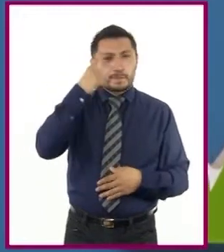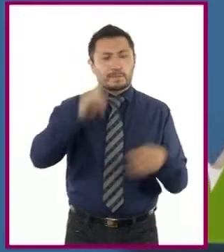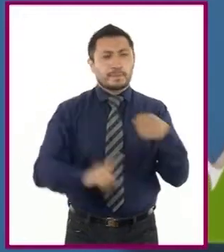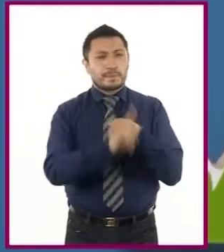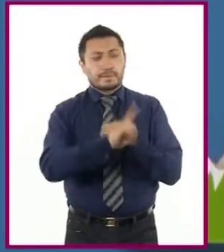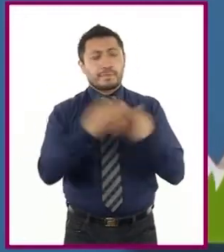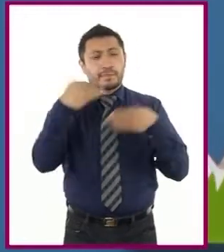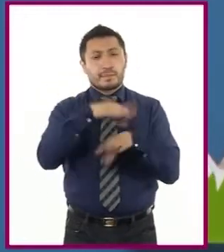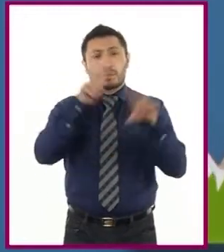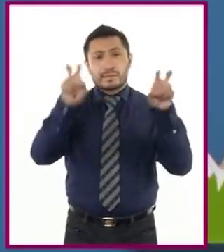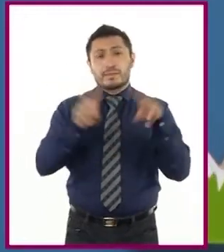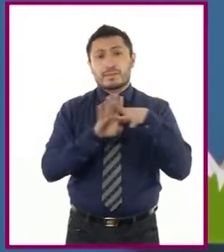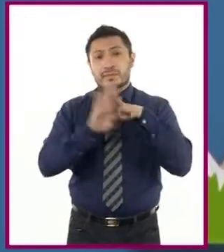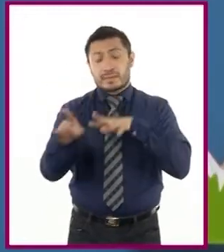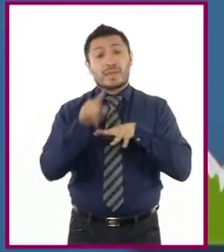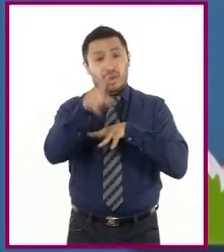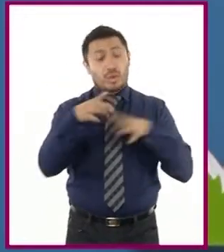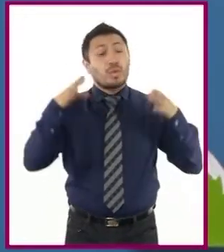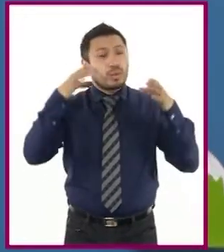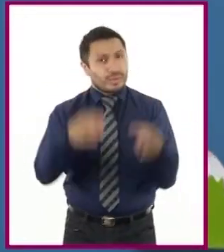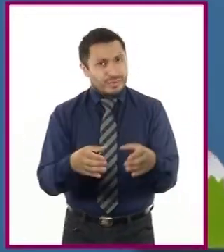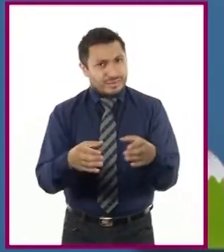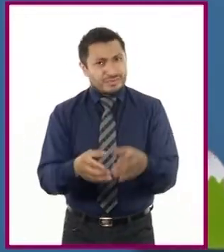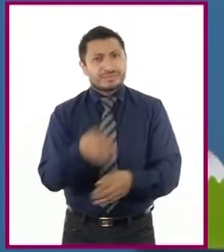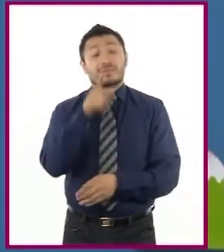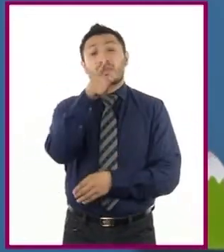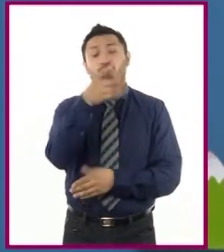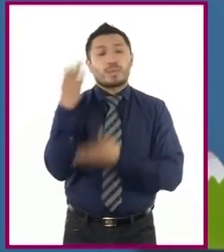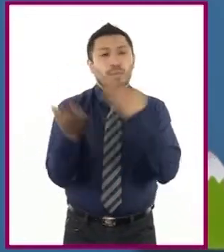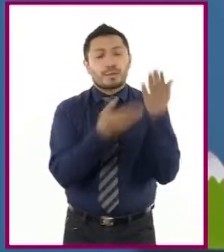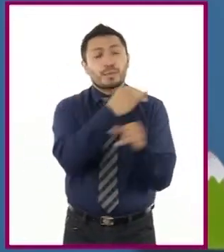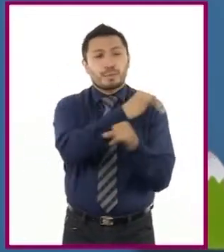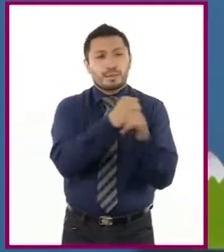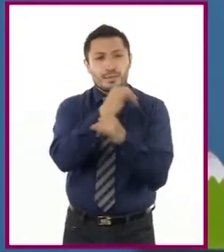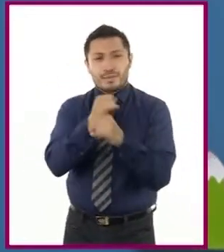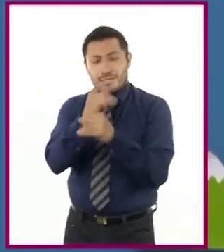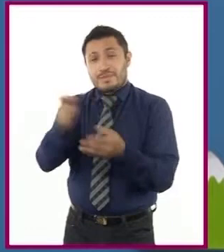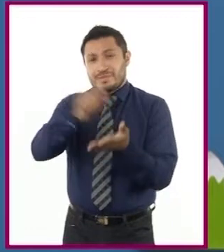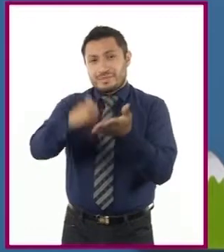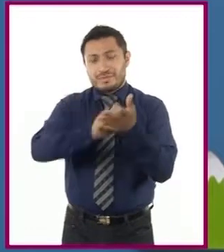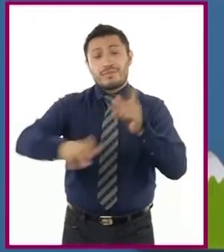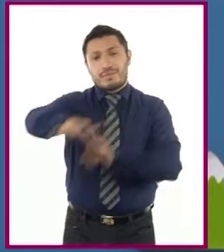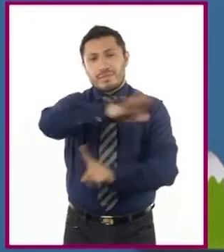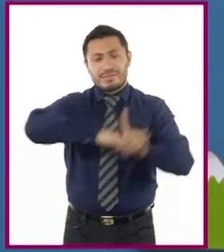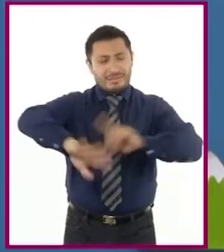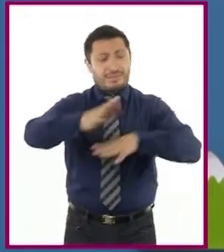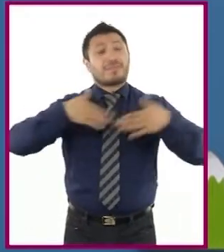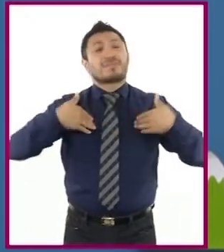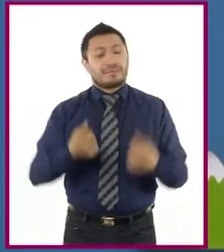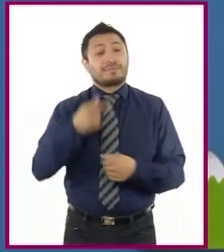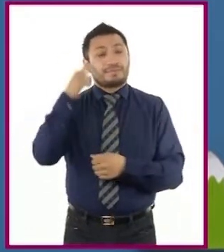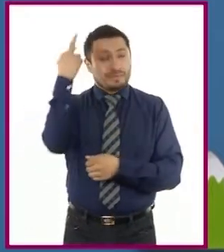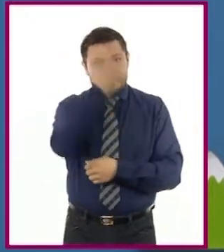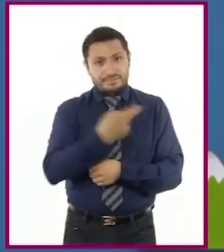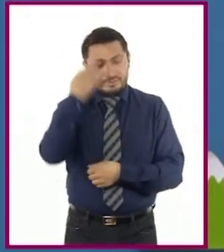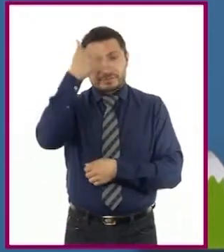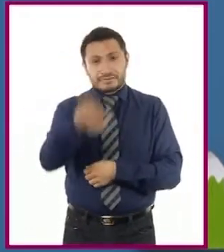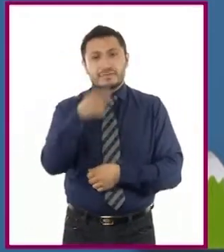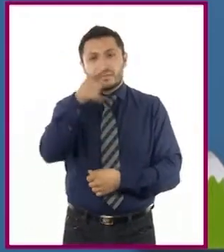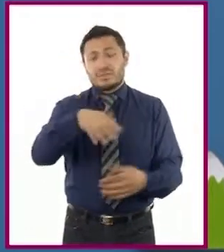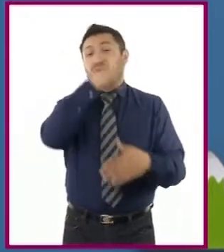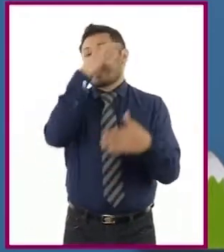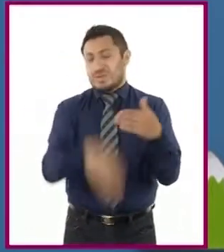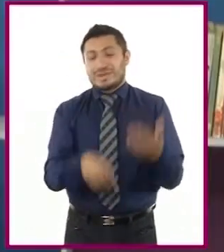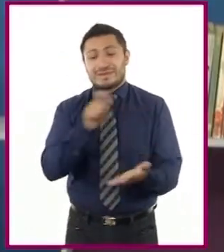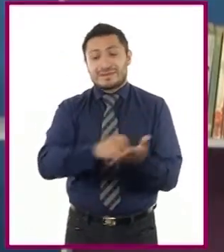a la que se enfrentan en su localidad. La estudiarán, contextualizarán y llegarán a la conclusión al finalizar su